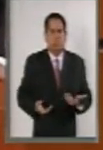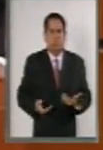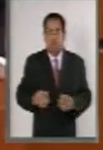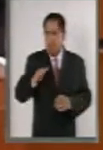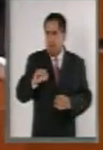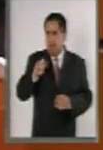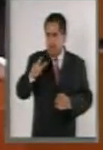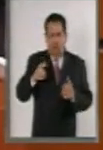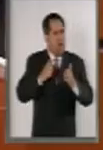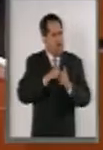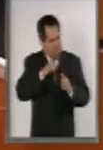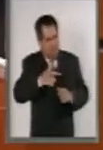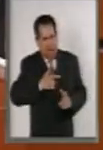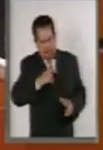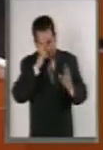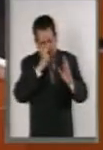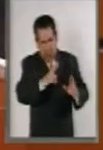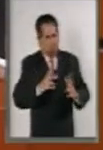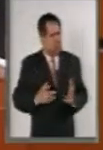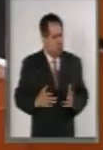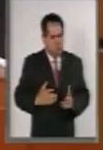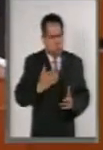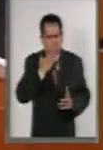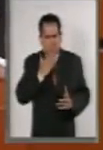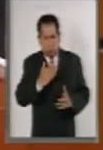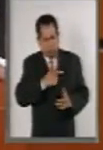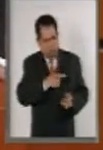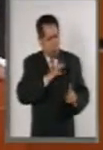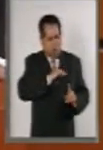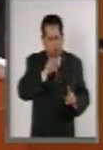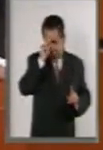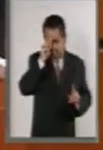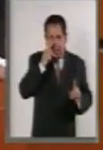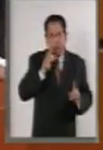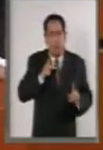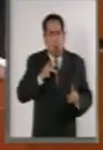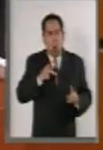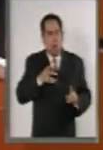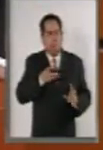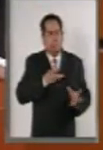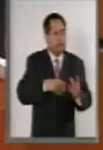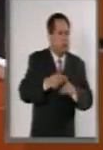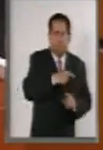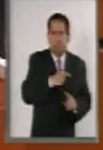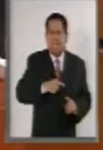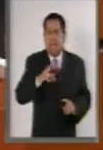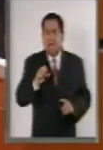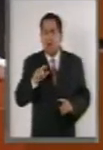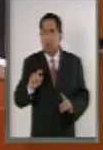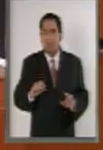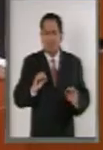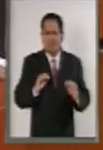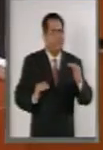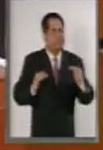quien respetamos y consideramos con la capacidad suficiente. Pero es una relación desigual.